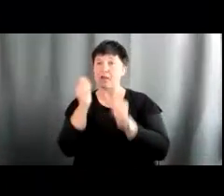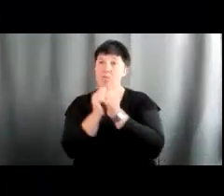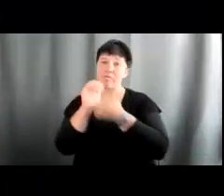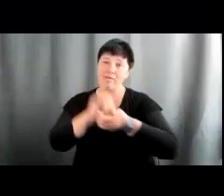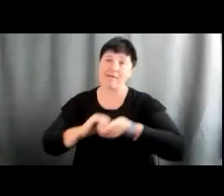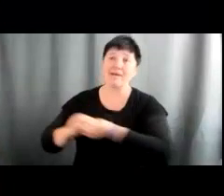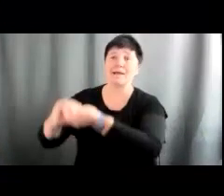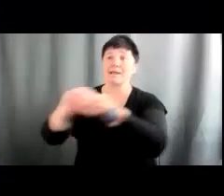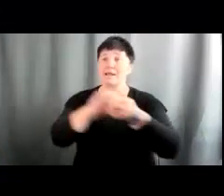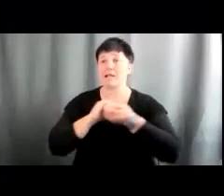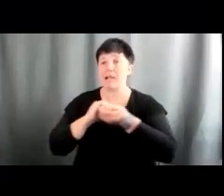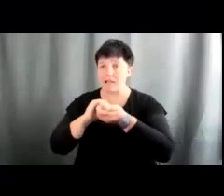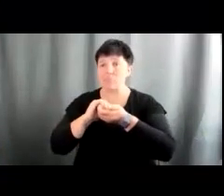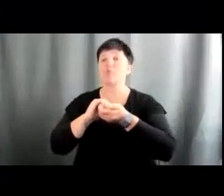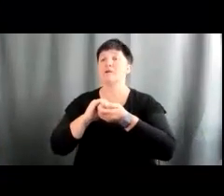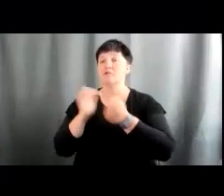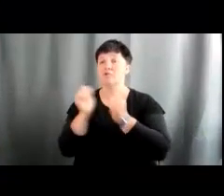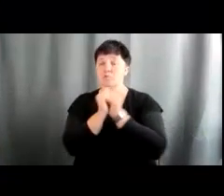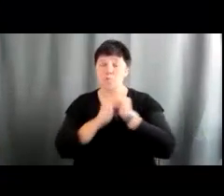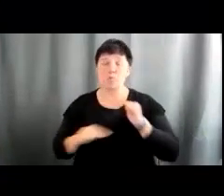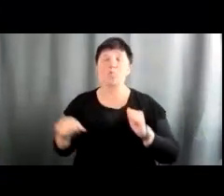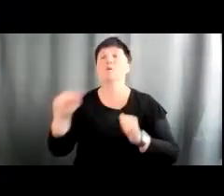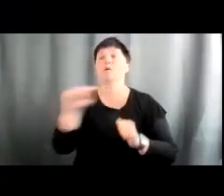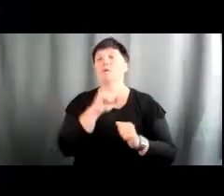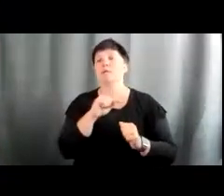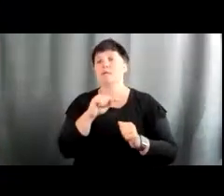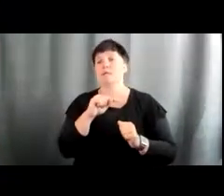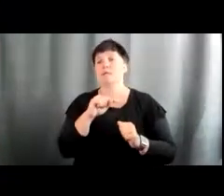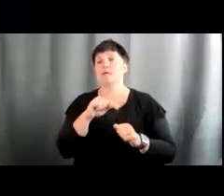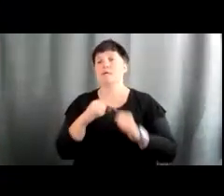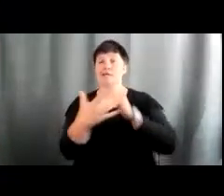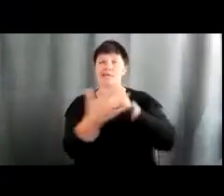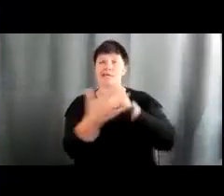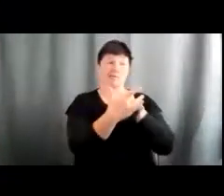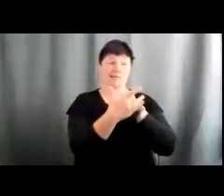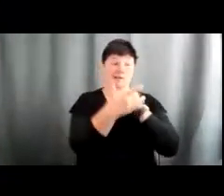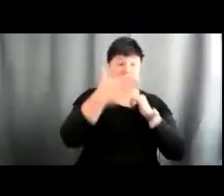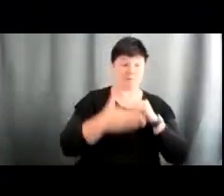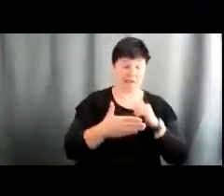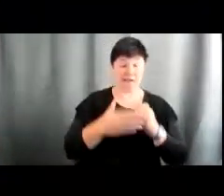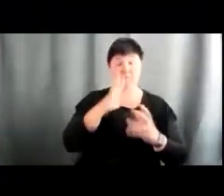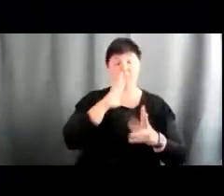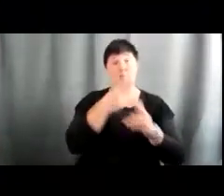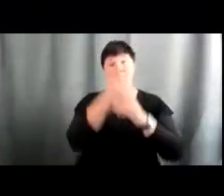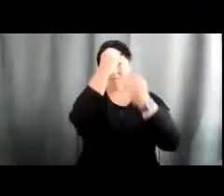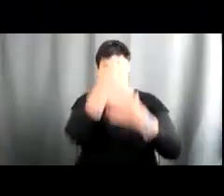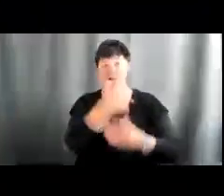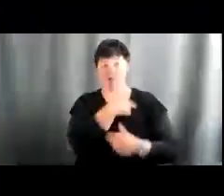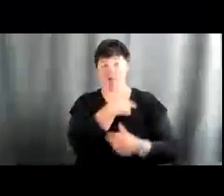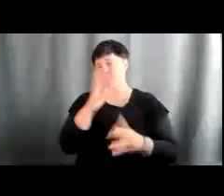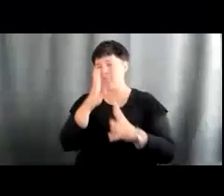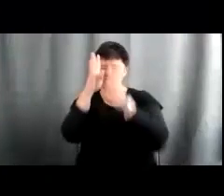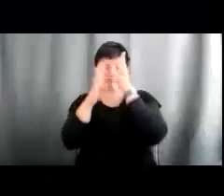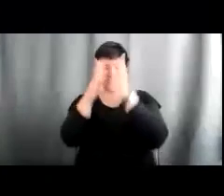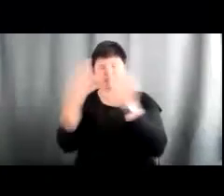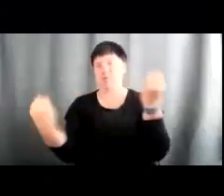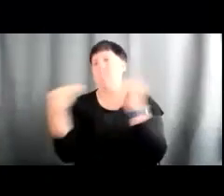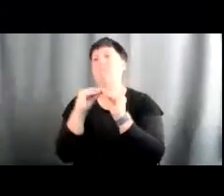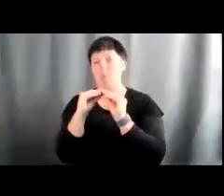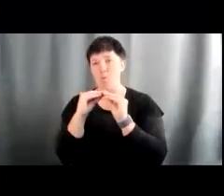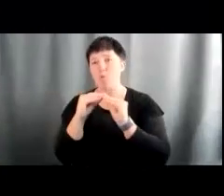entre diferentes casos de uso, para nosotros en el aspecto técnico, hablando de los productos de datos, probablemente podríamos llegar a